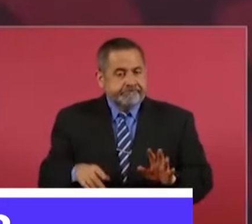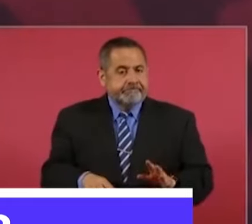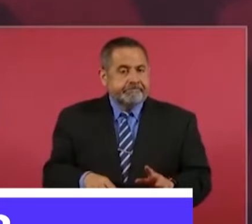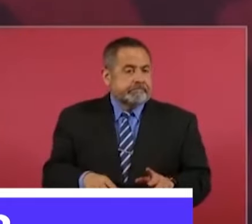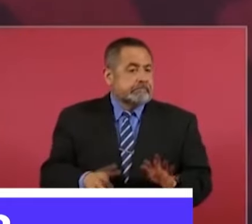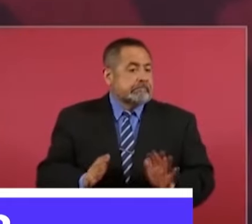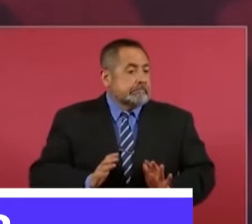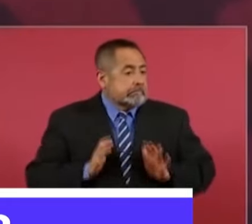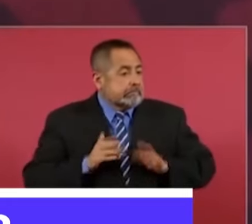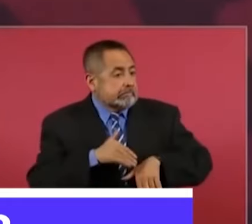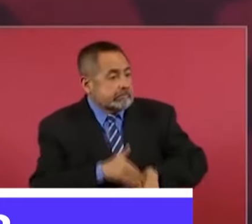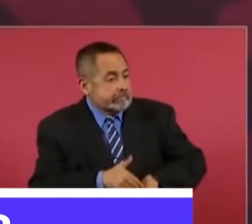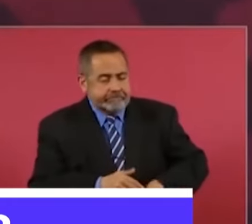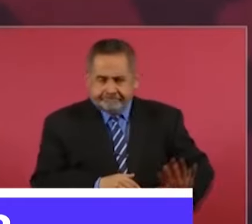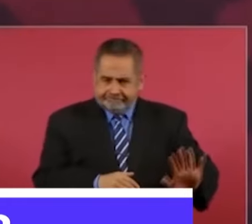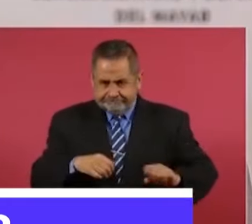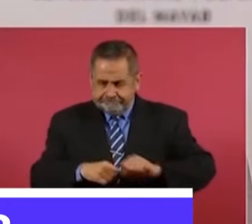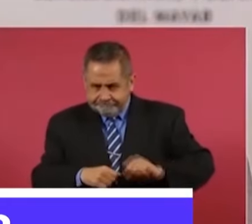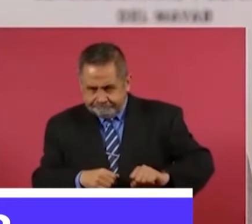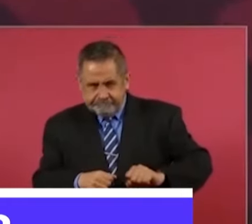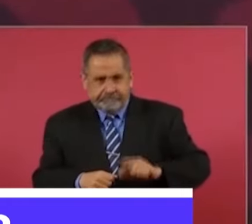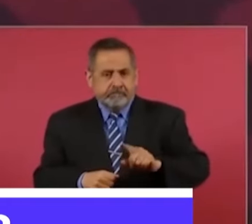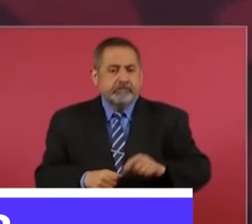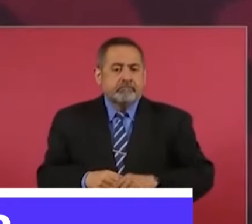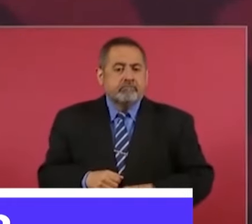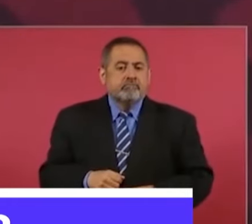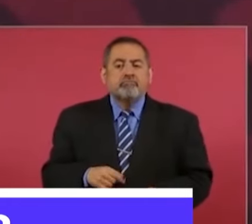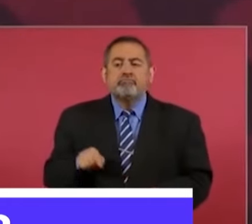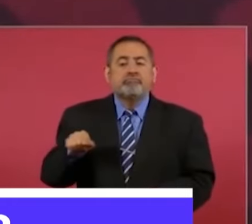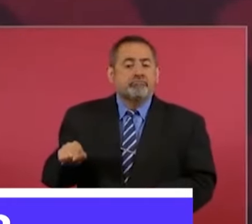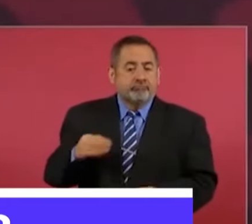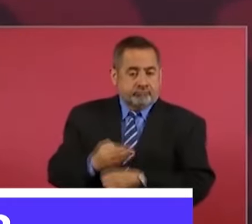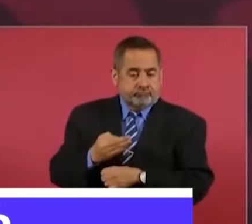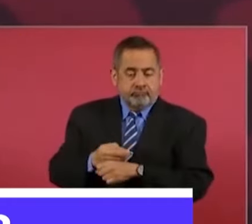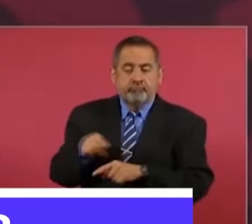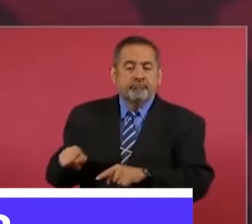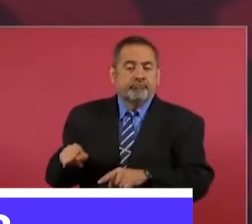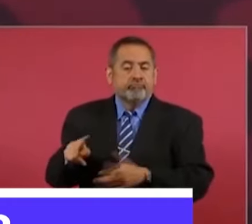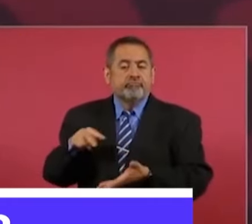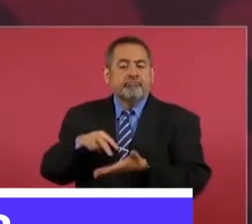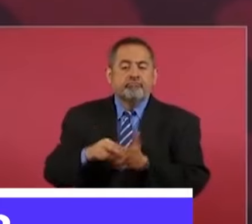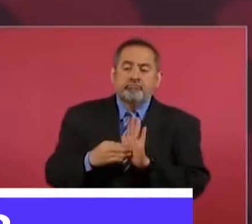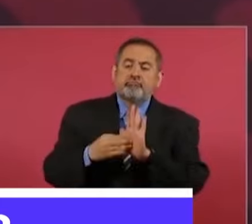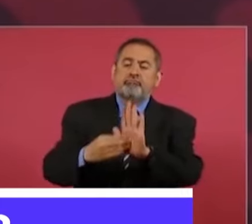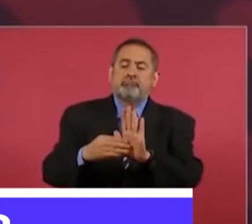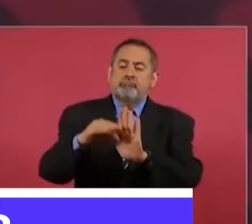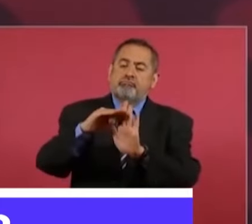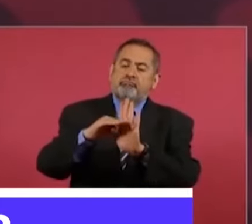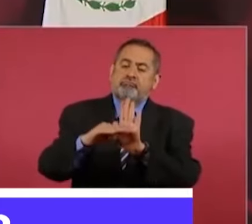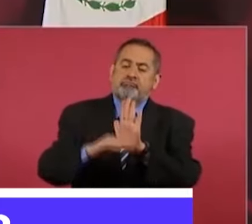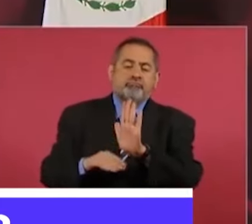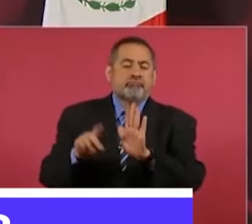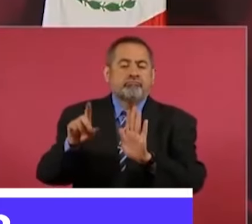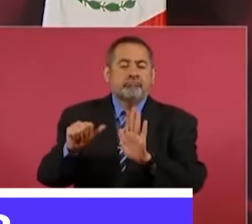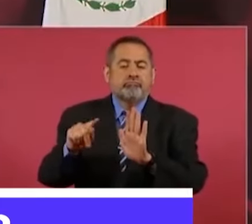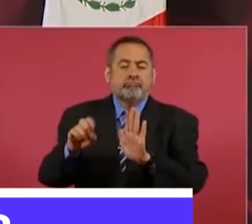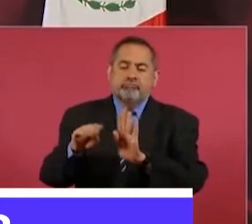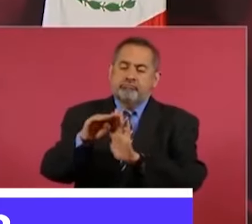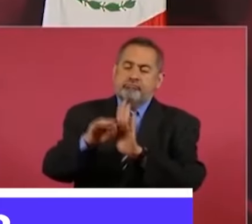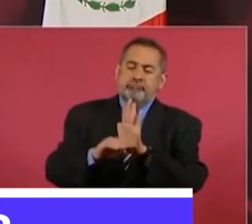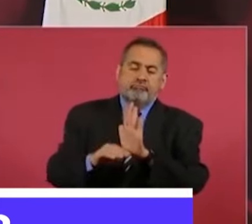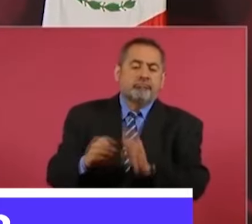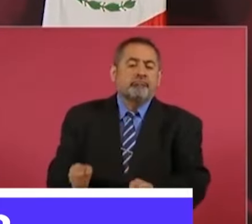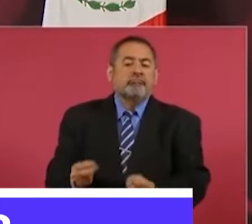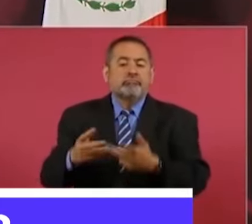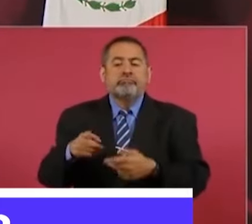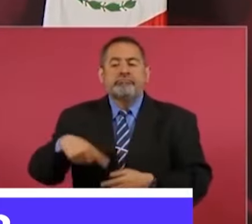los manipulen, se les van a presentar todos los datos sobre